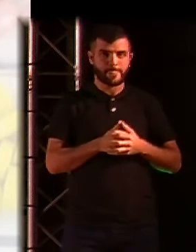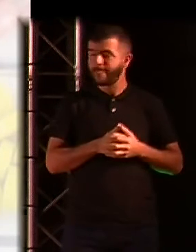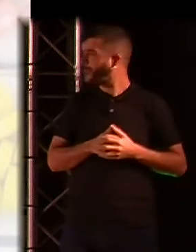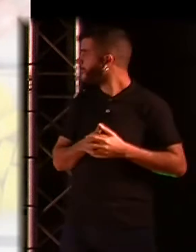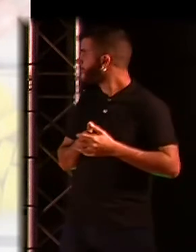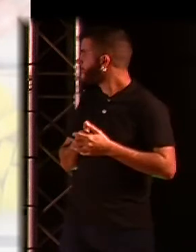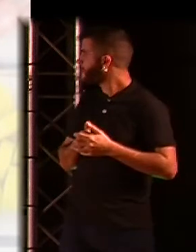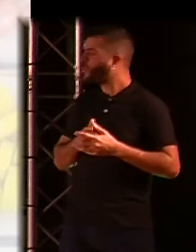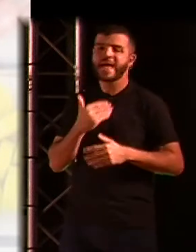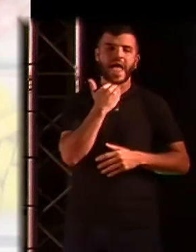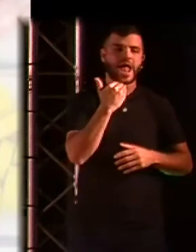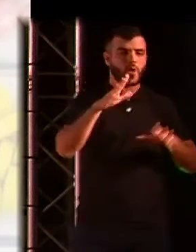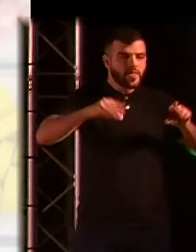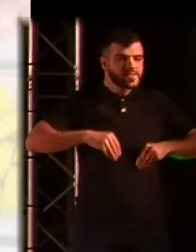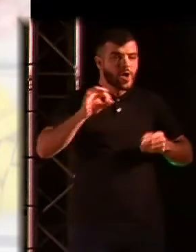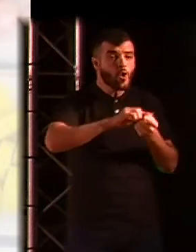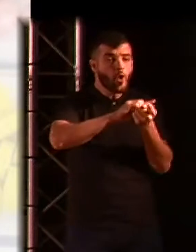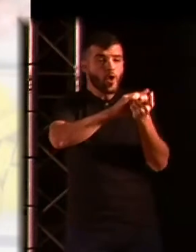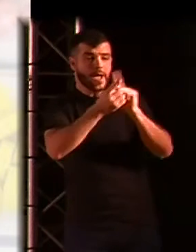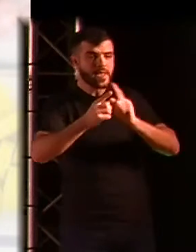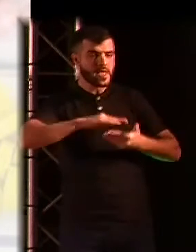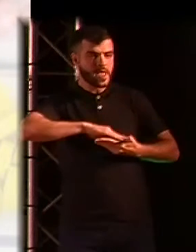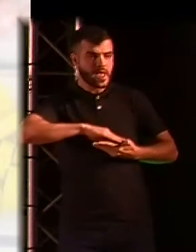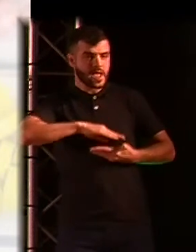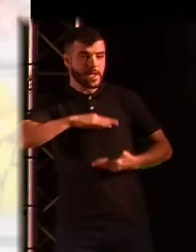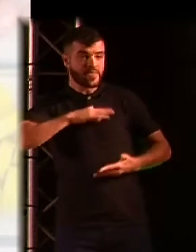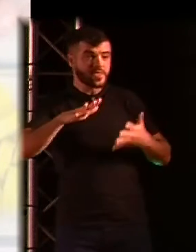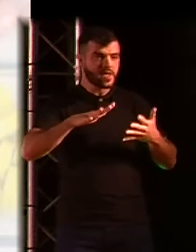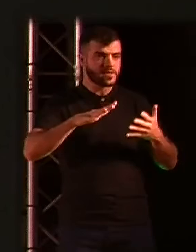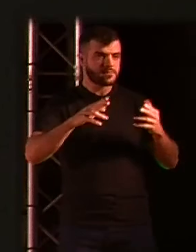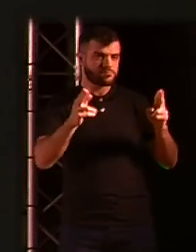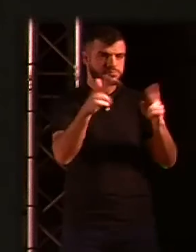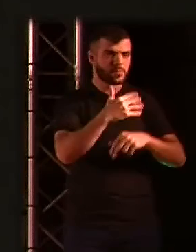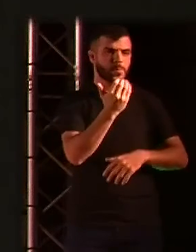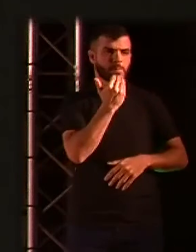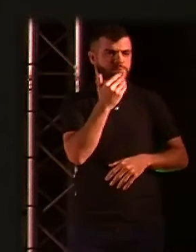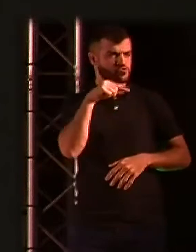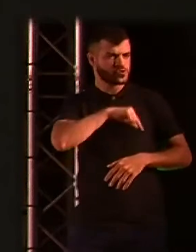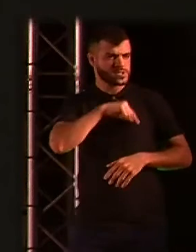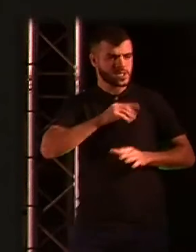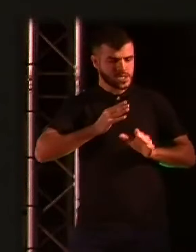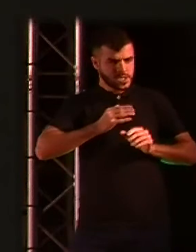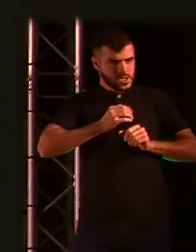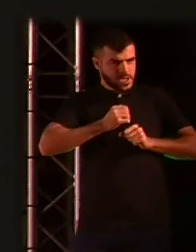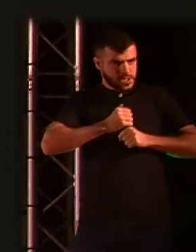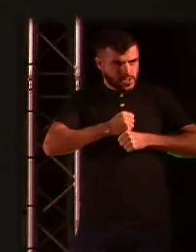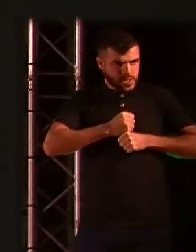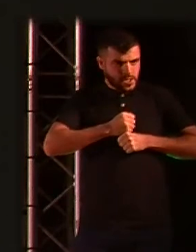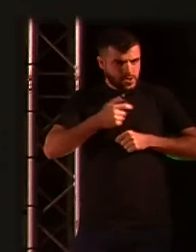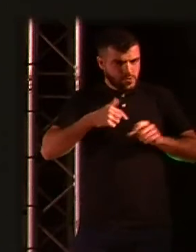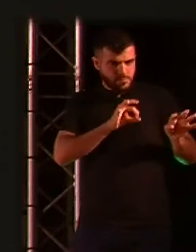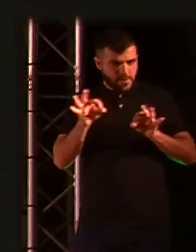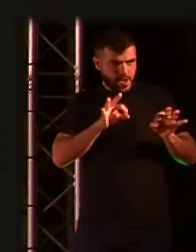aceptar o cambiar. Como tener un cierto estado de ansiedad te predispone para una situación de